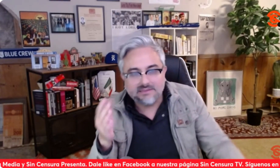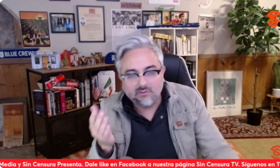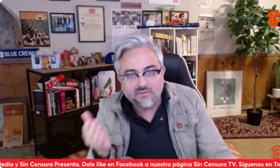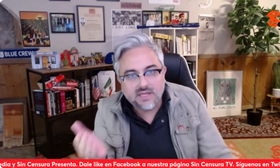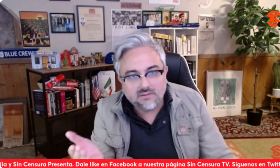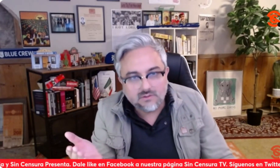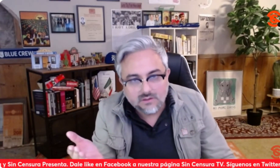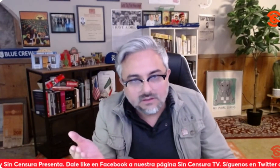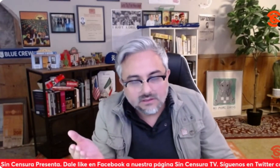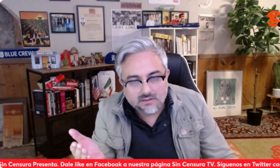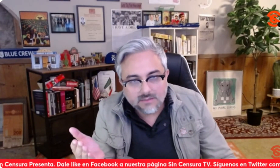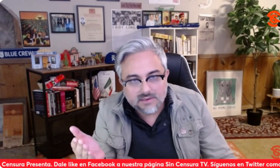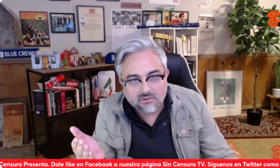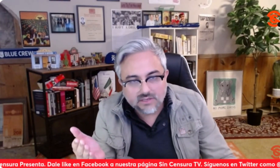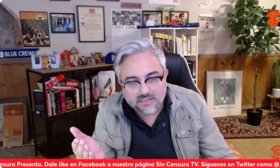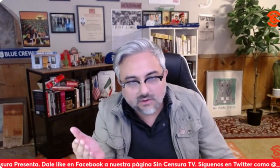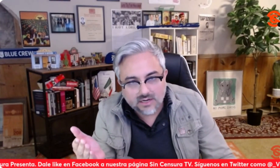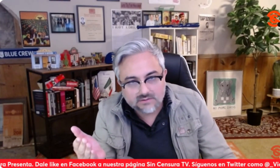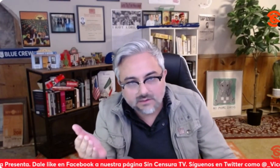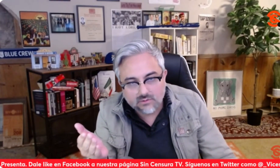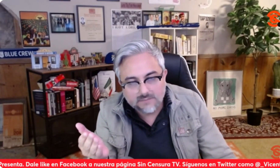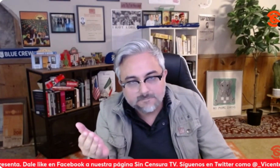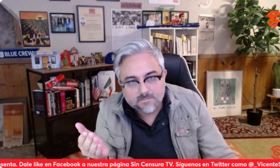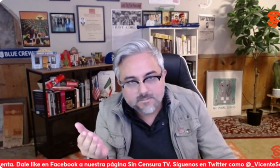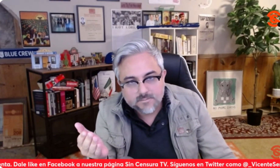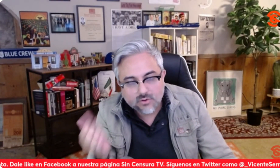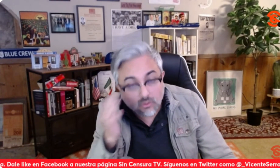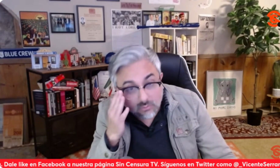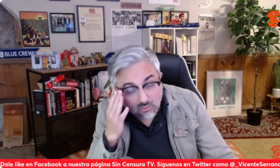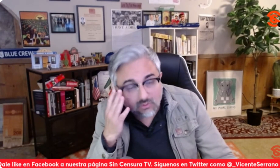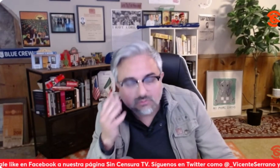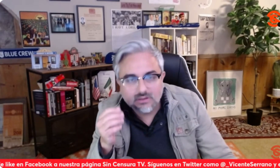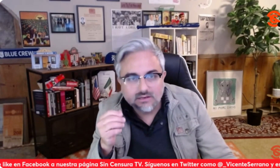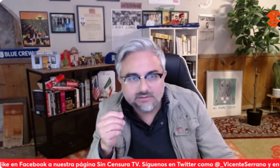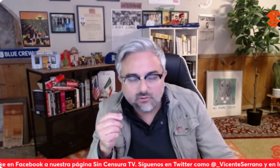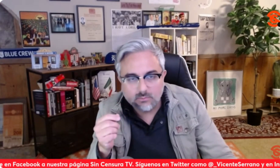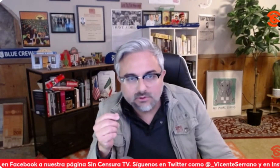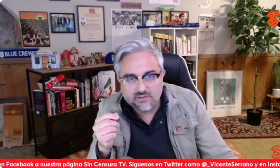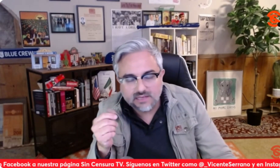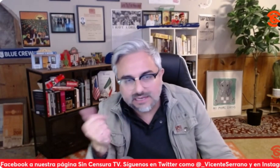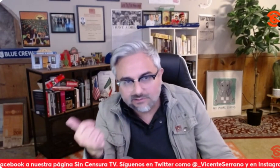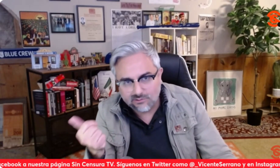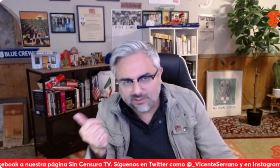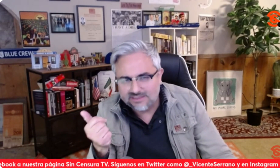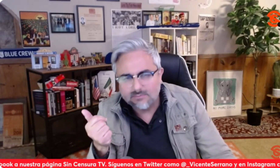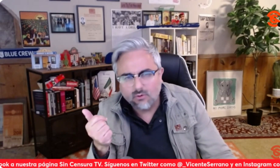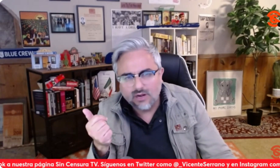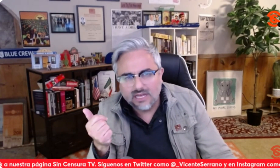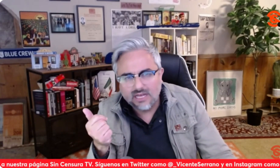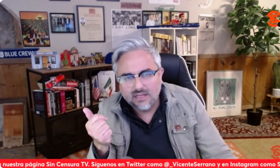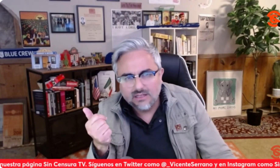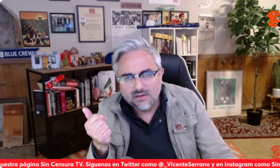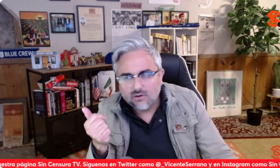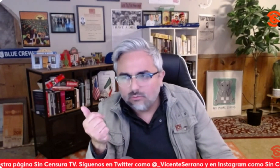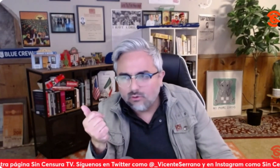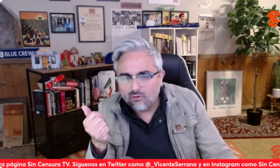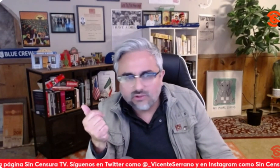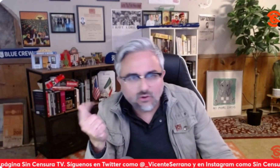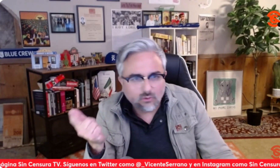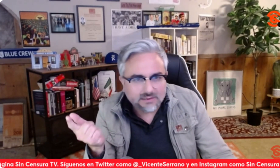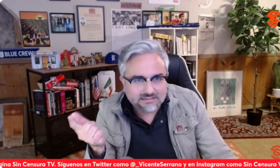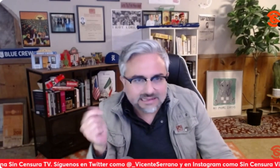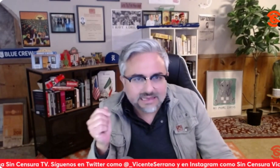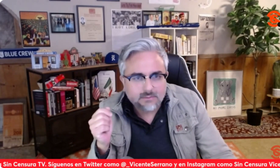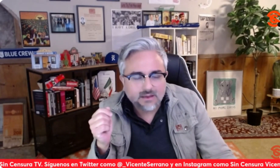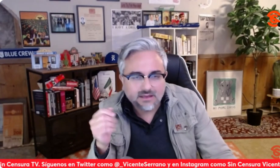los límites. Lo entiendo de amigos de Genaro García Luna, como el pseudoperiodista Carlos Loret de Mola, como